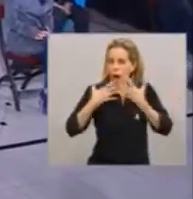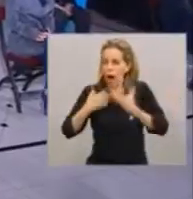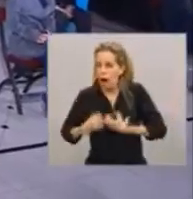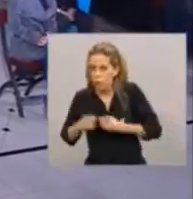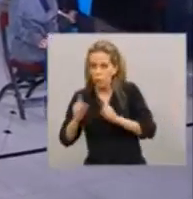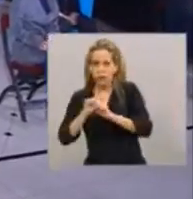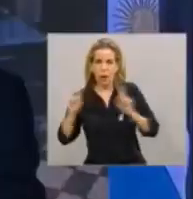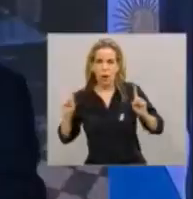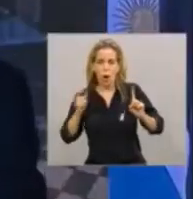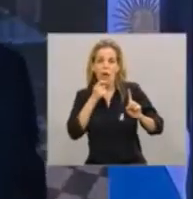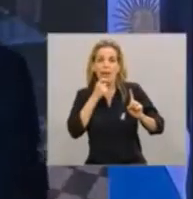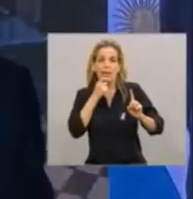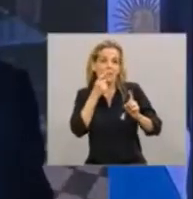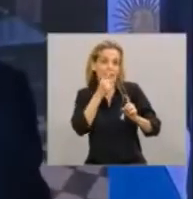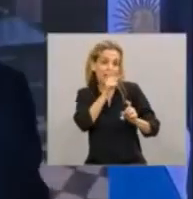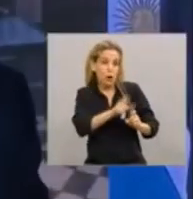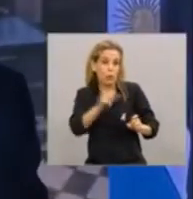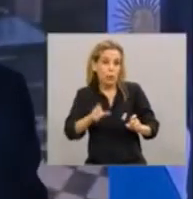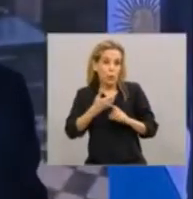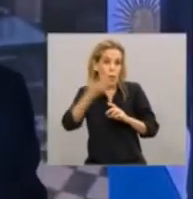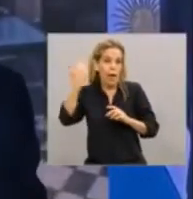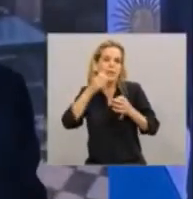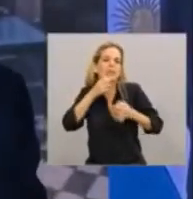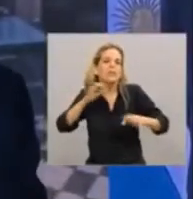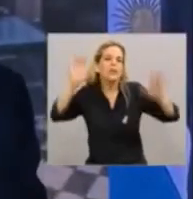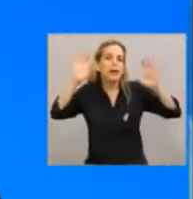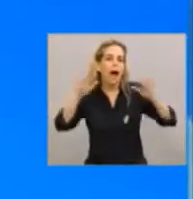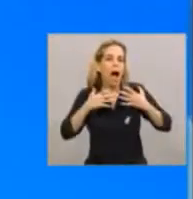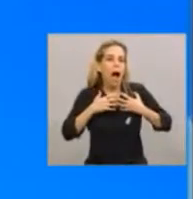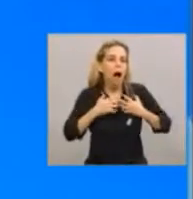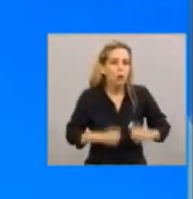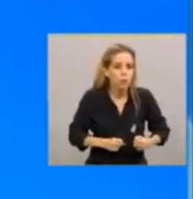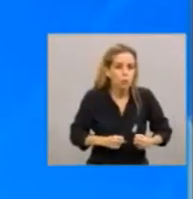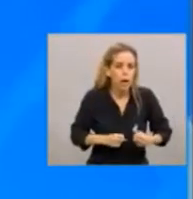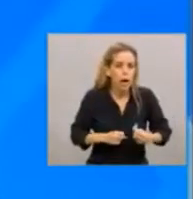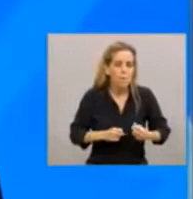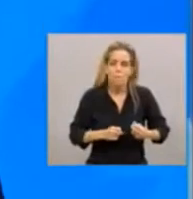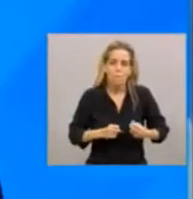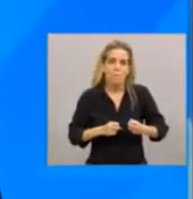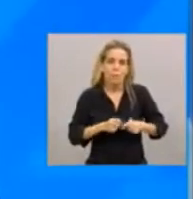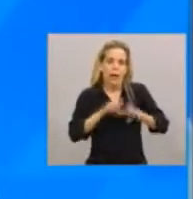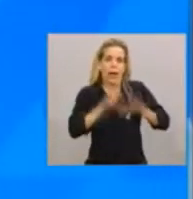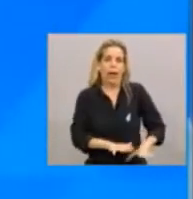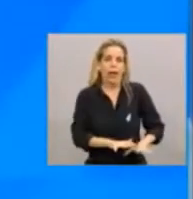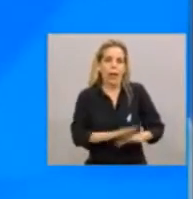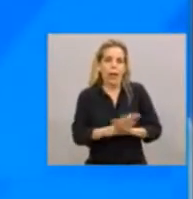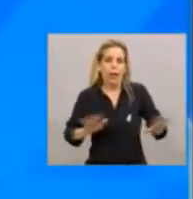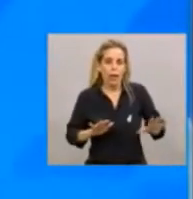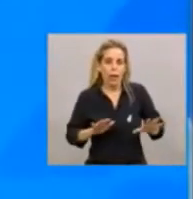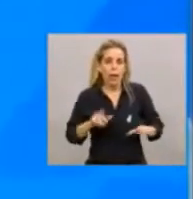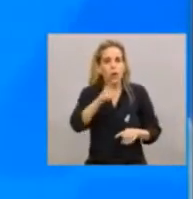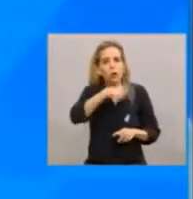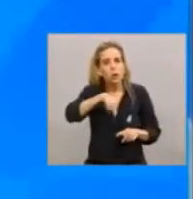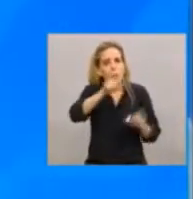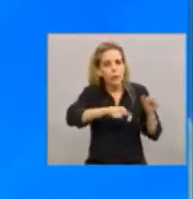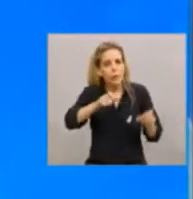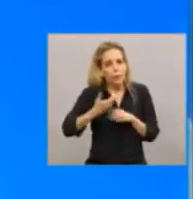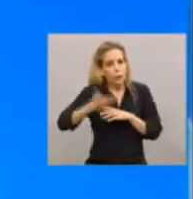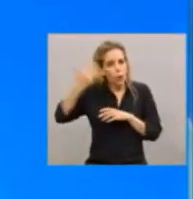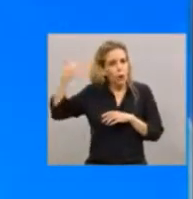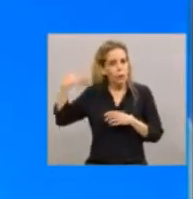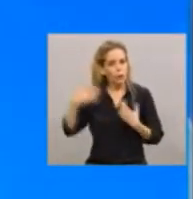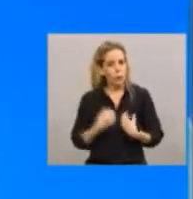angustiados hubieran quedado paralizados frente a la vuelta del imperio ellos tuvieron coraje fueron valientes